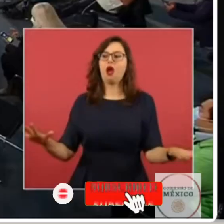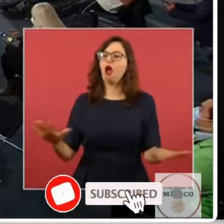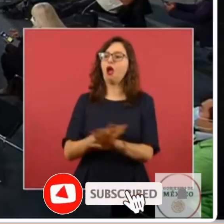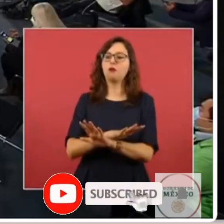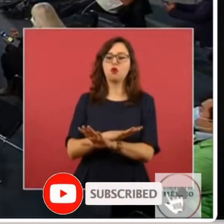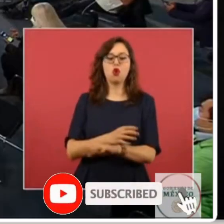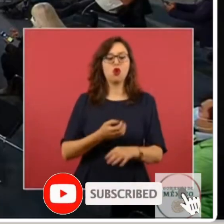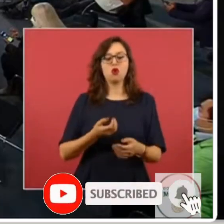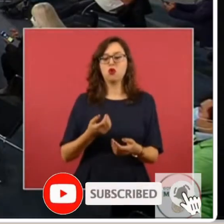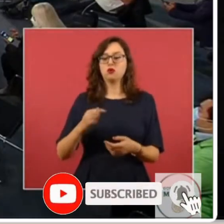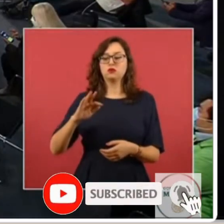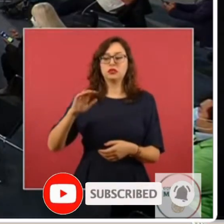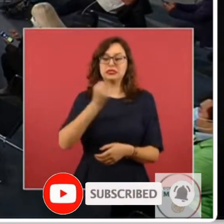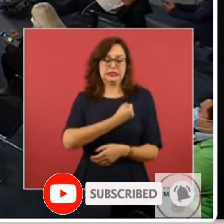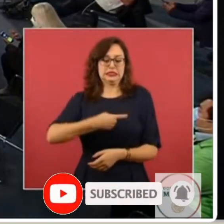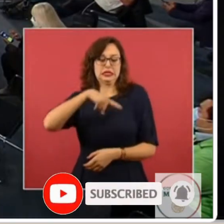solo para